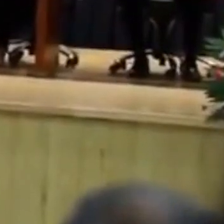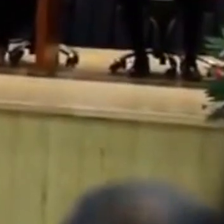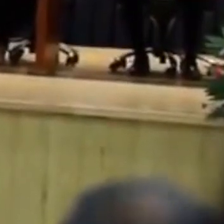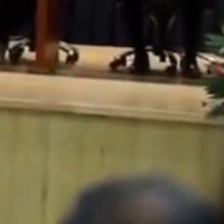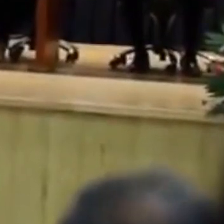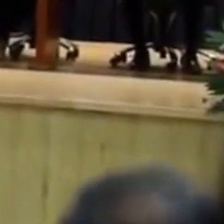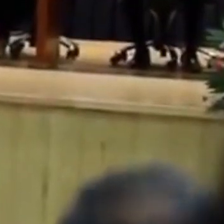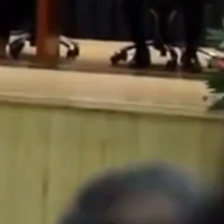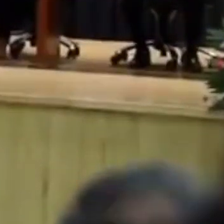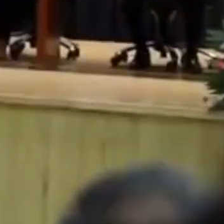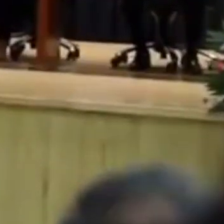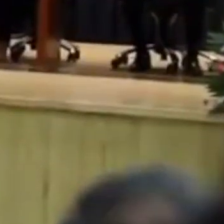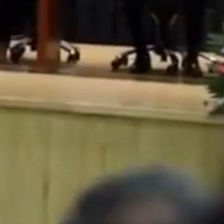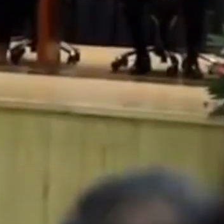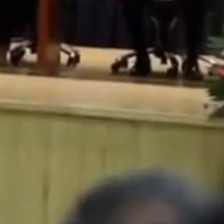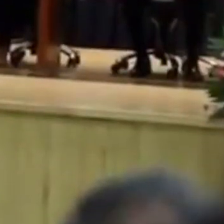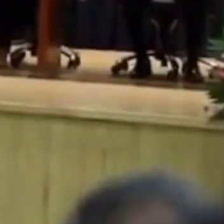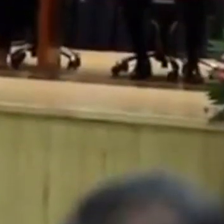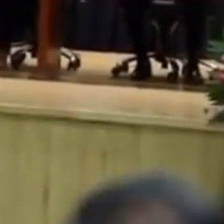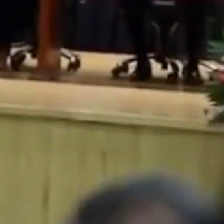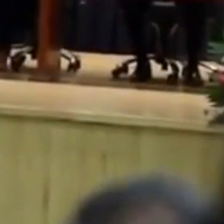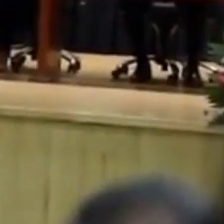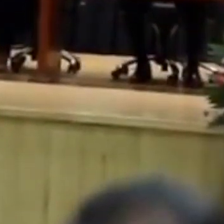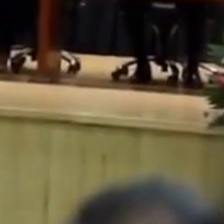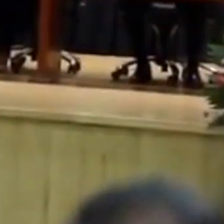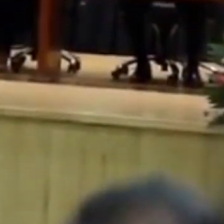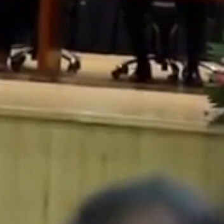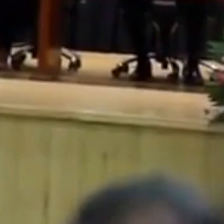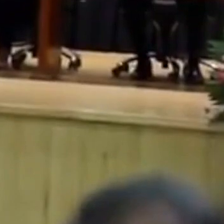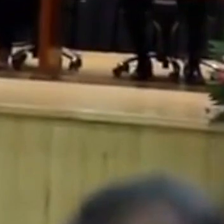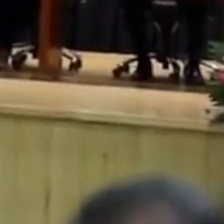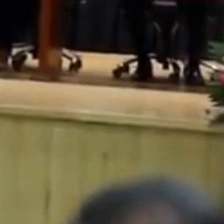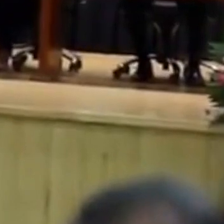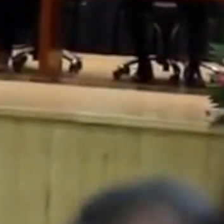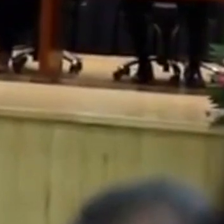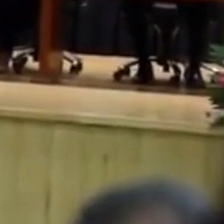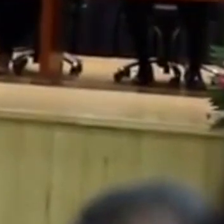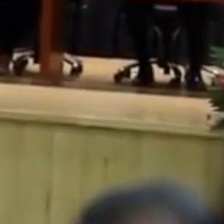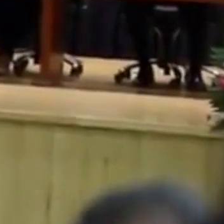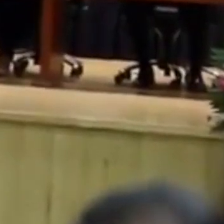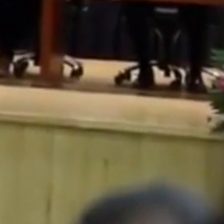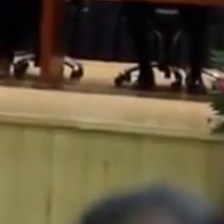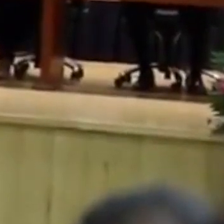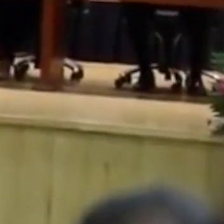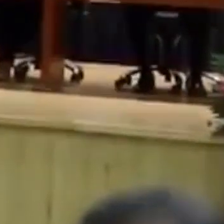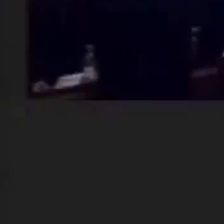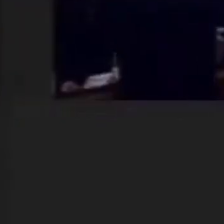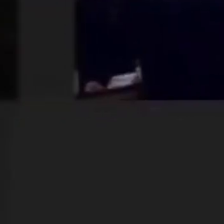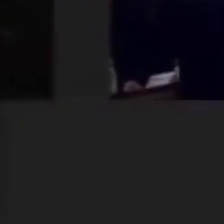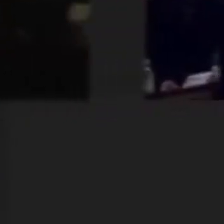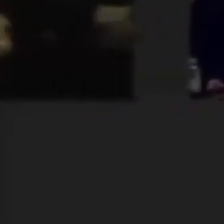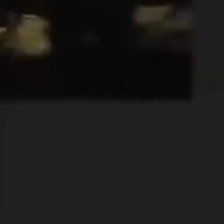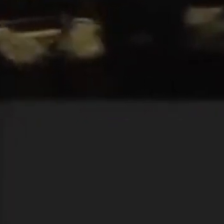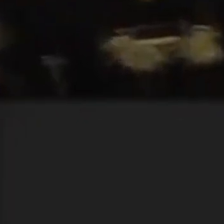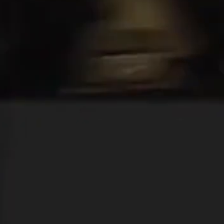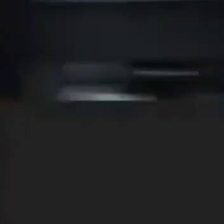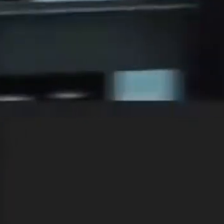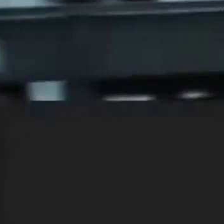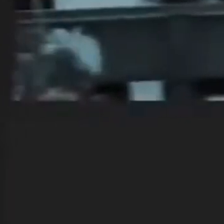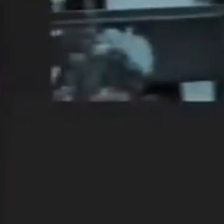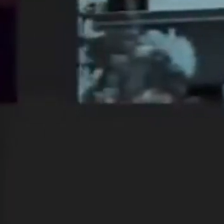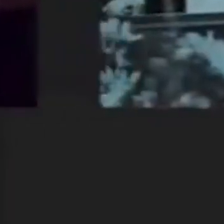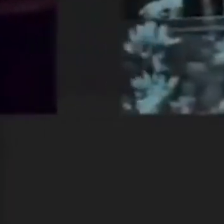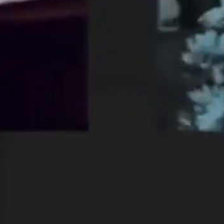la diputada alma edwviges alcaraz hernández se refirió al reciente informe presentado por el citado funcionario donde